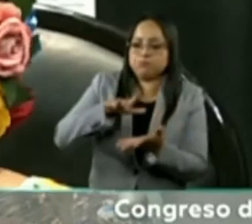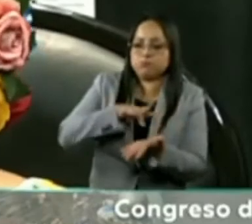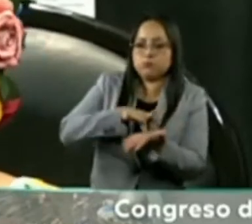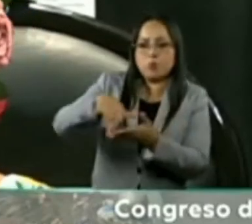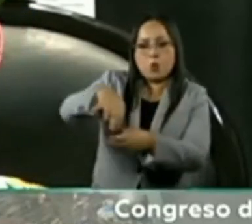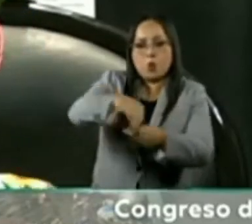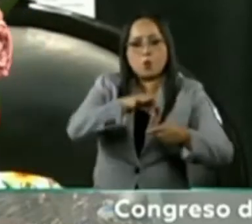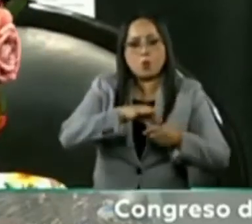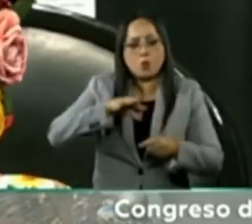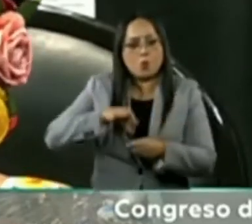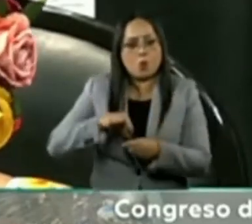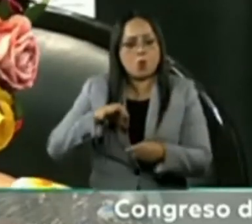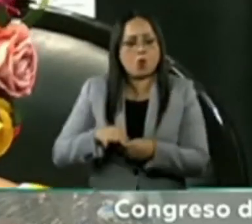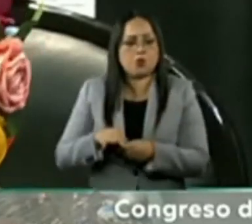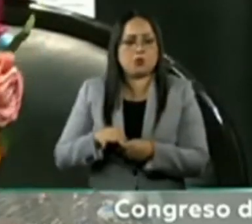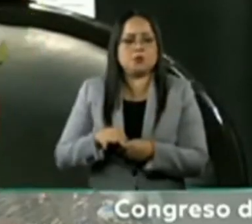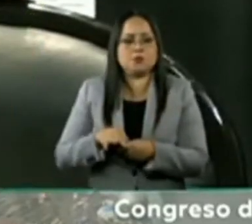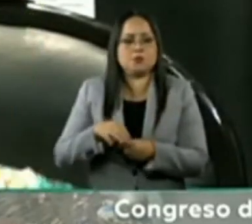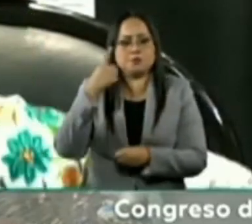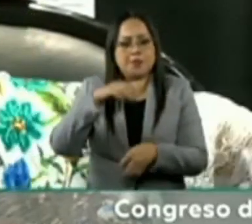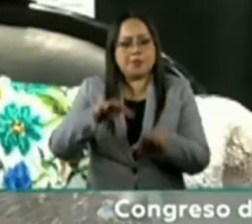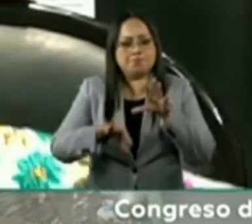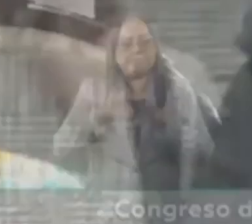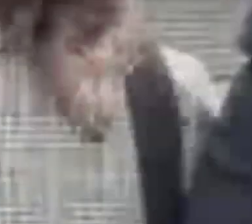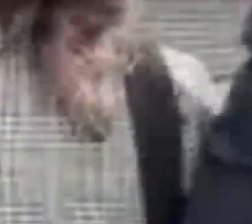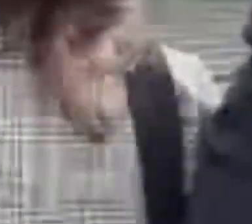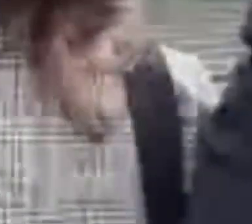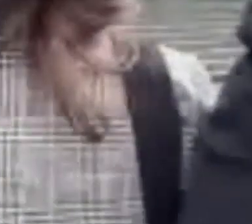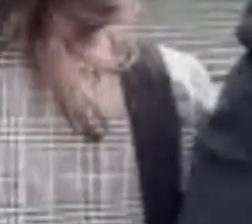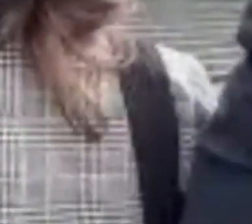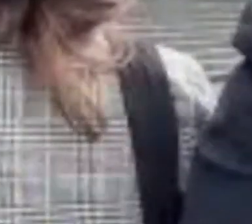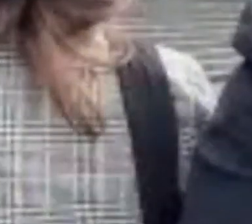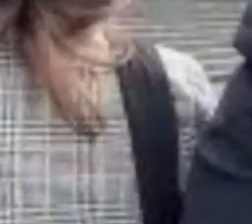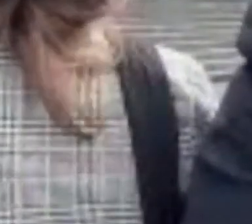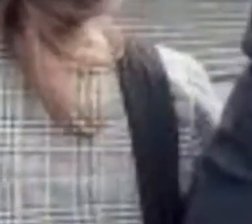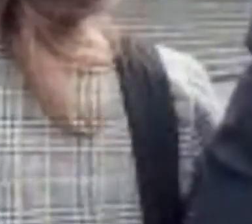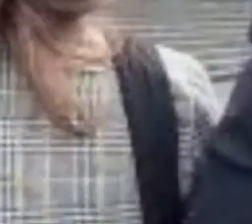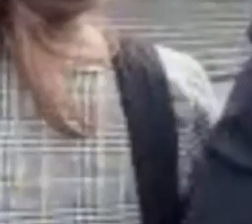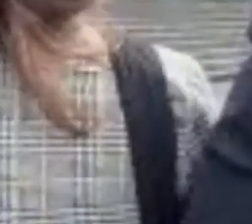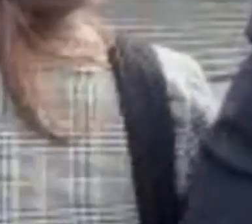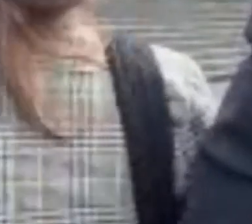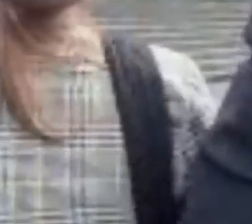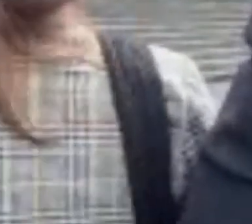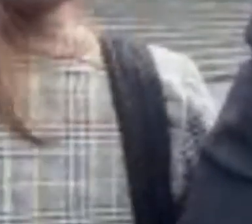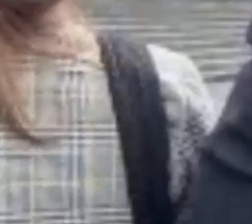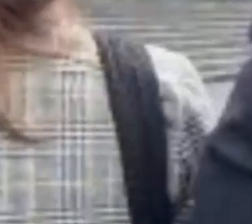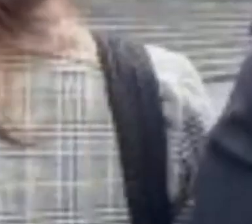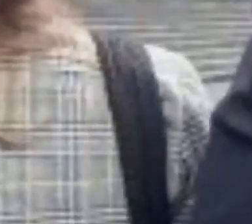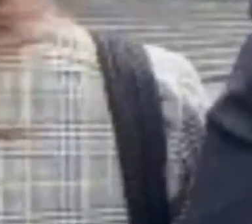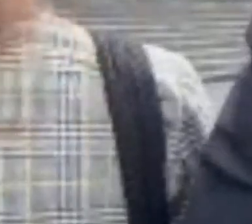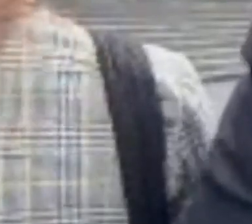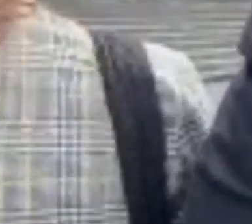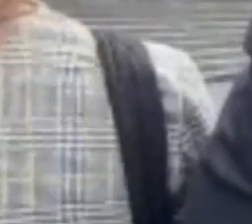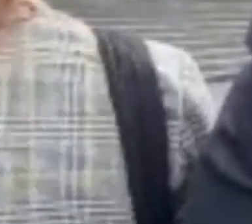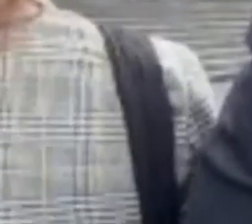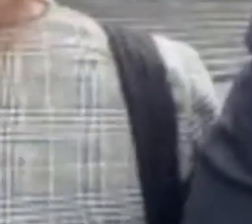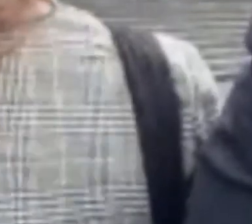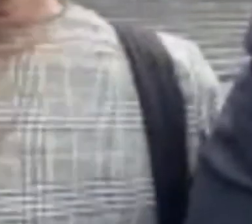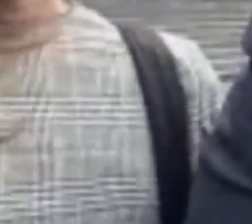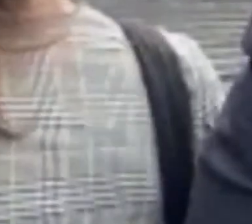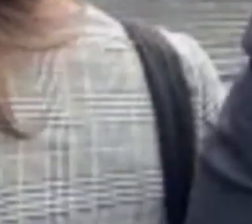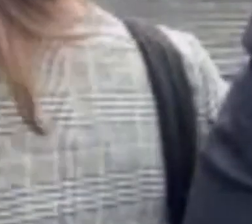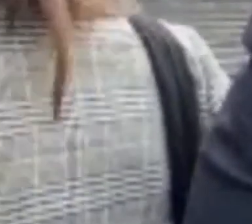todo camina para que se cumpla como lo establece el protocolo